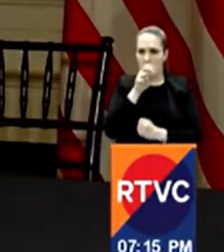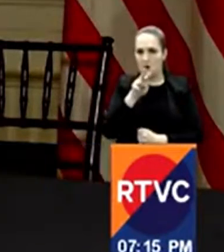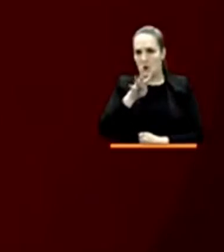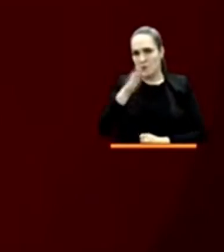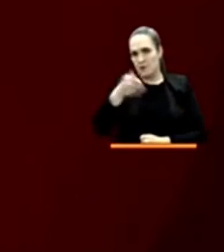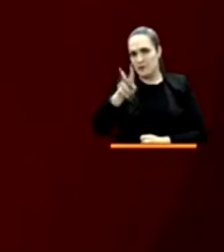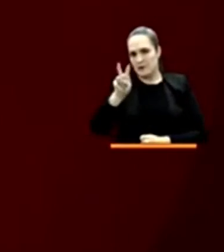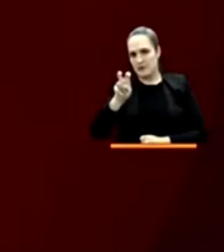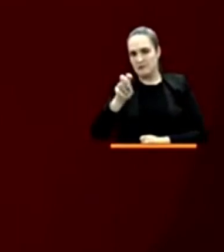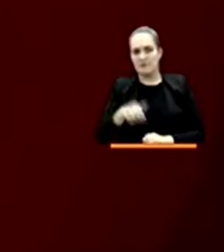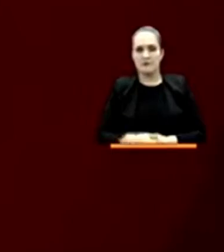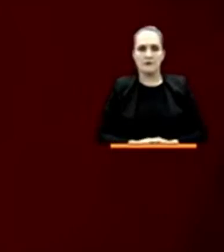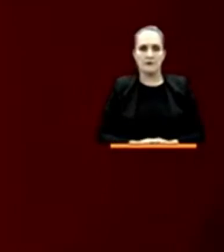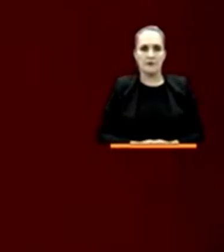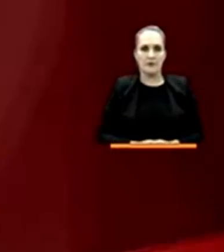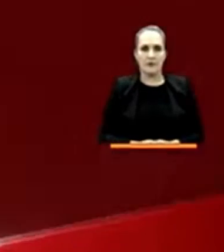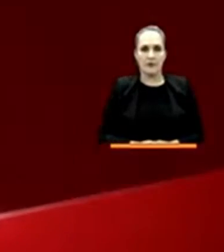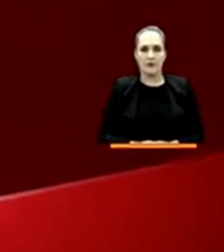24/7.